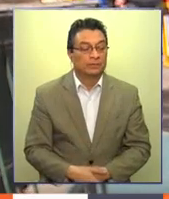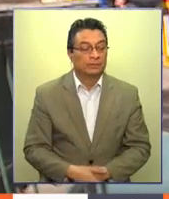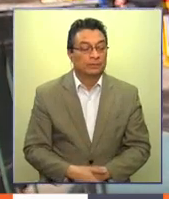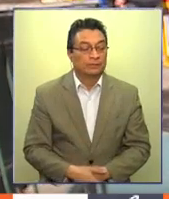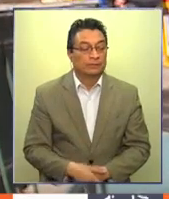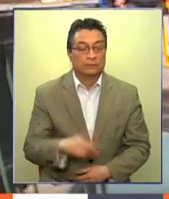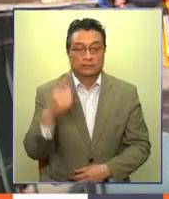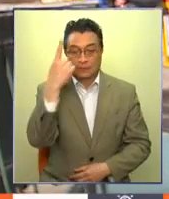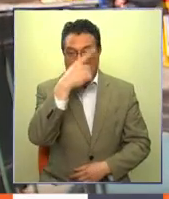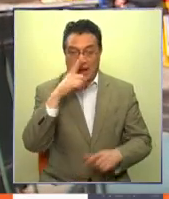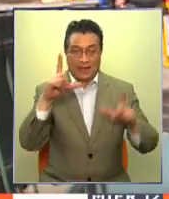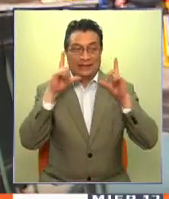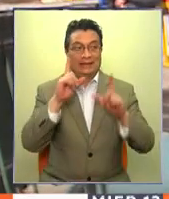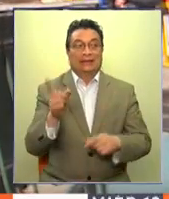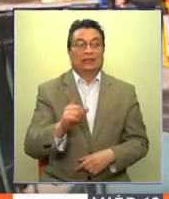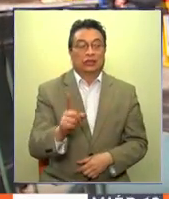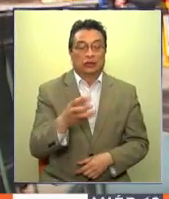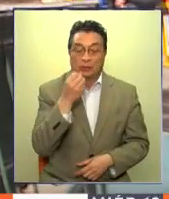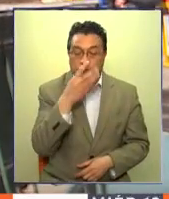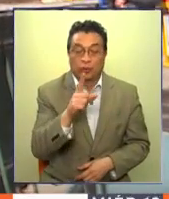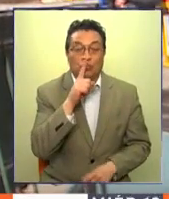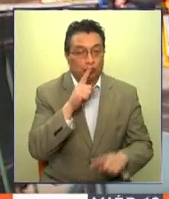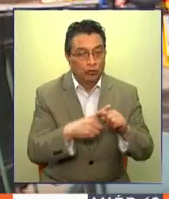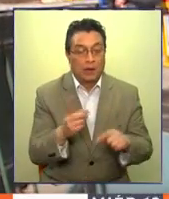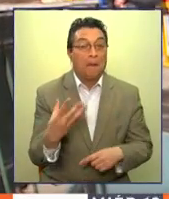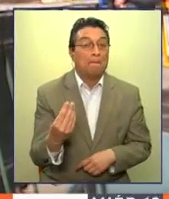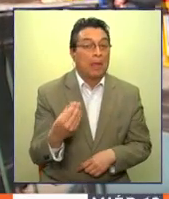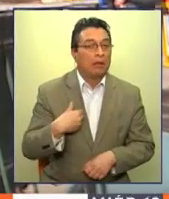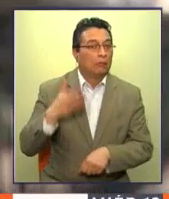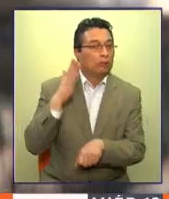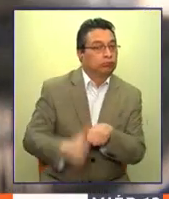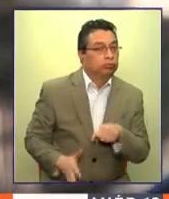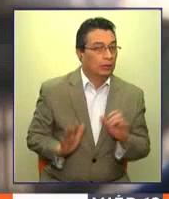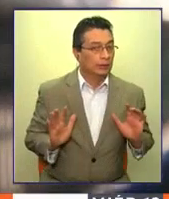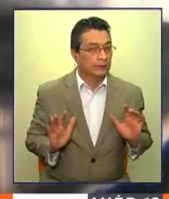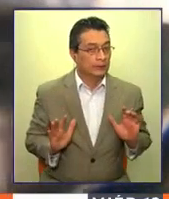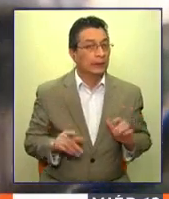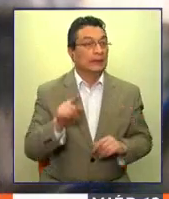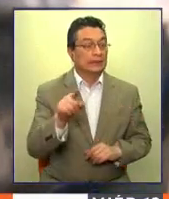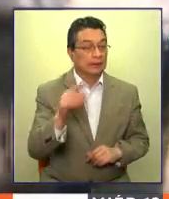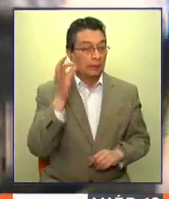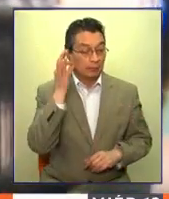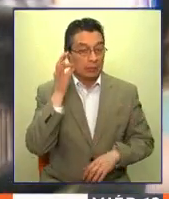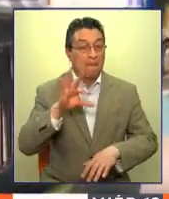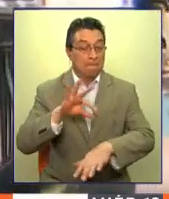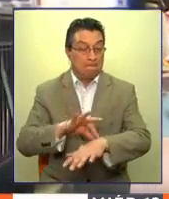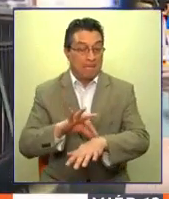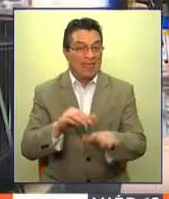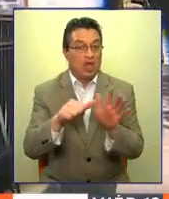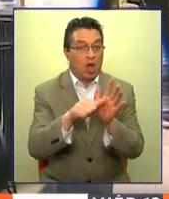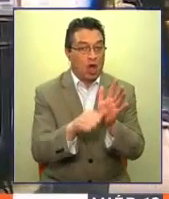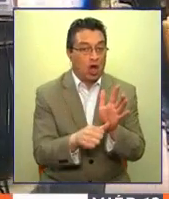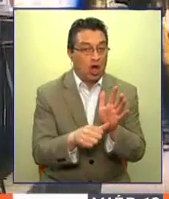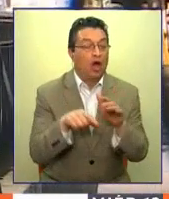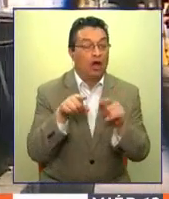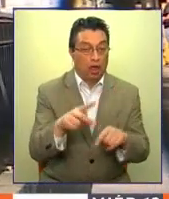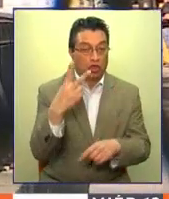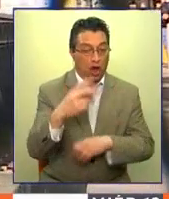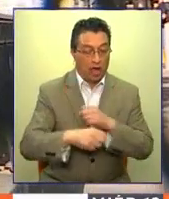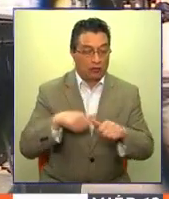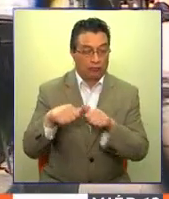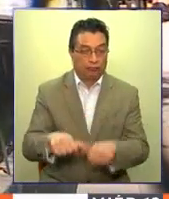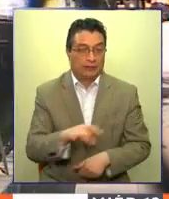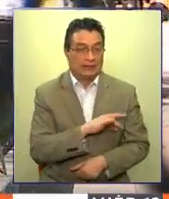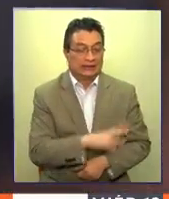No quiere mostrar su cara, tampoco decir su nombre, por miedo a perder su trabajo. Ella es médico cirujano y hace 2 años está en Chile.